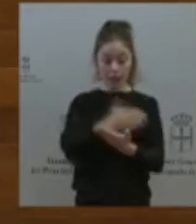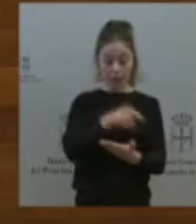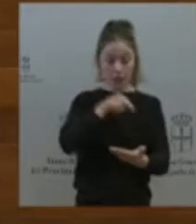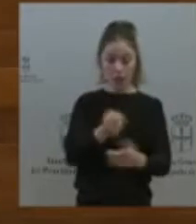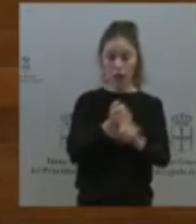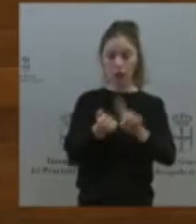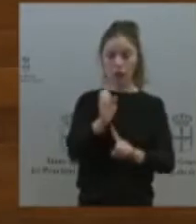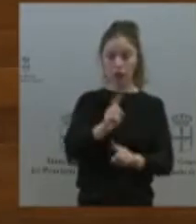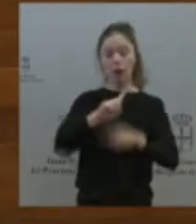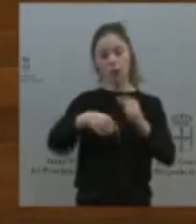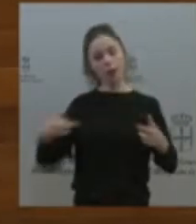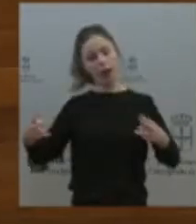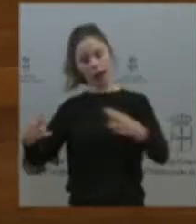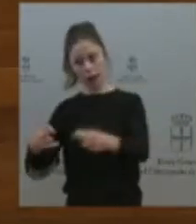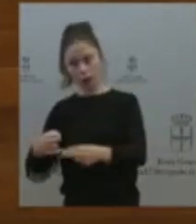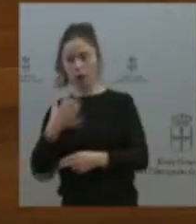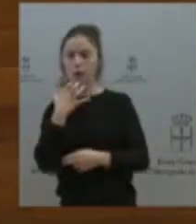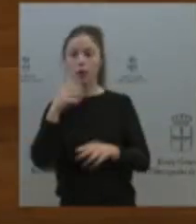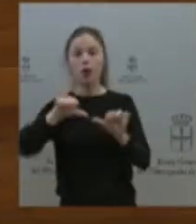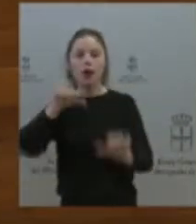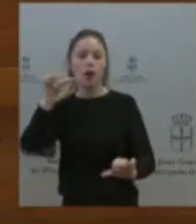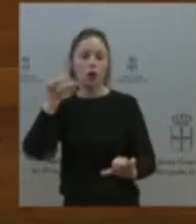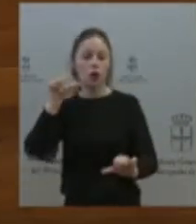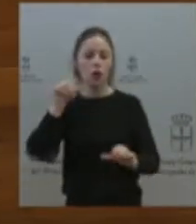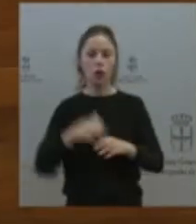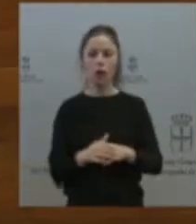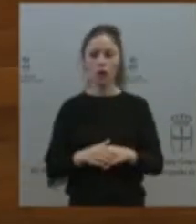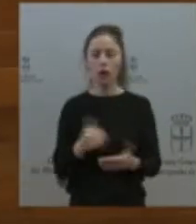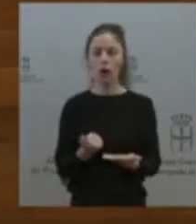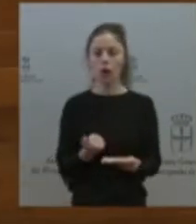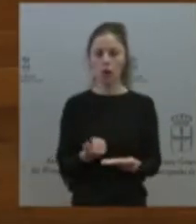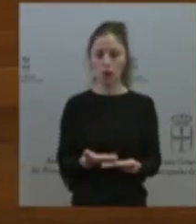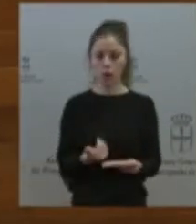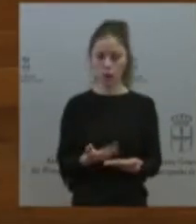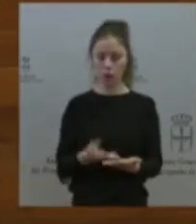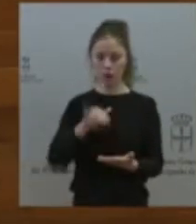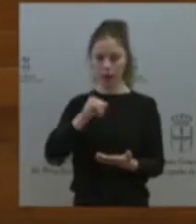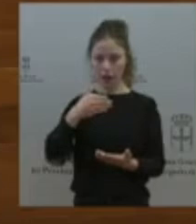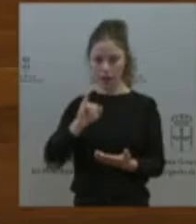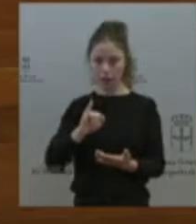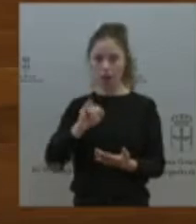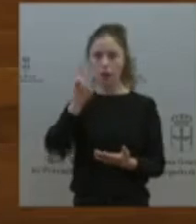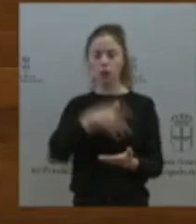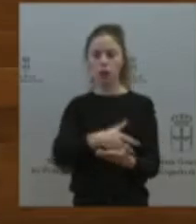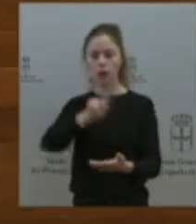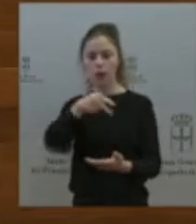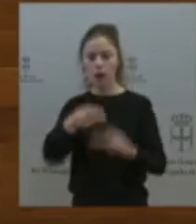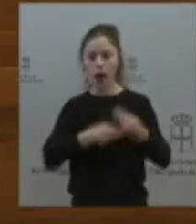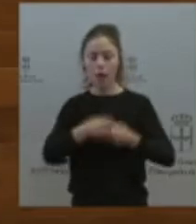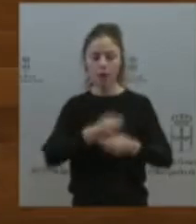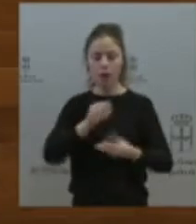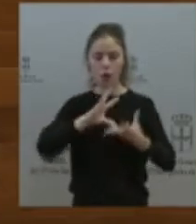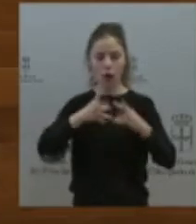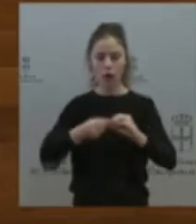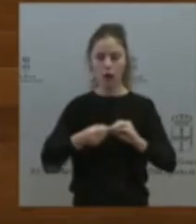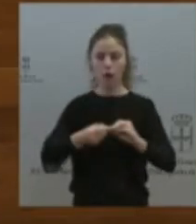Gijón. Hay una propuesta de IBI diferenciado, 2 millones de euros, no se aplica cuando se tiene que aplicar por la pandemia, y ahora, como no hay